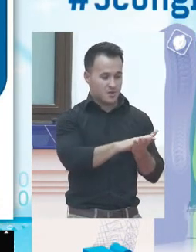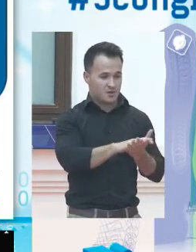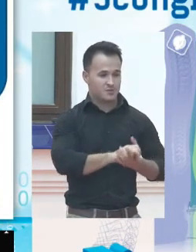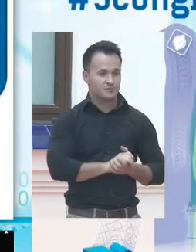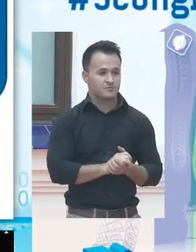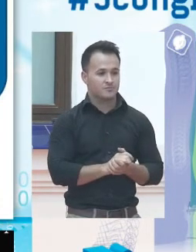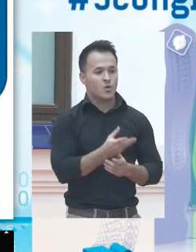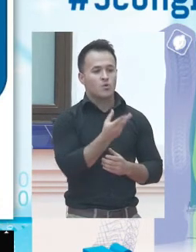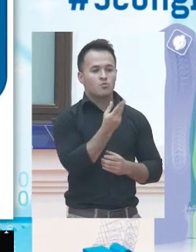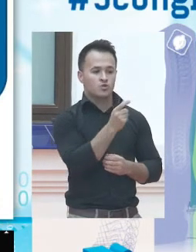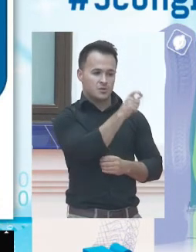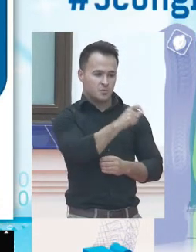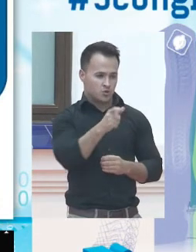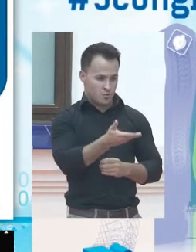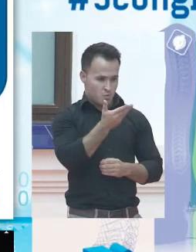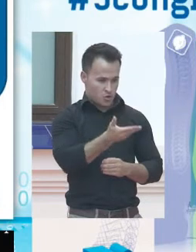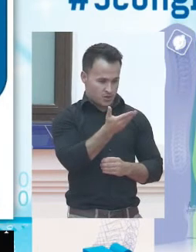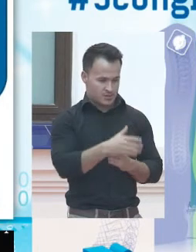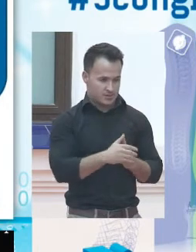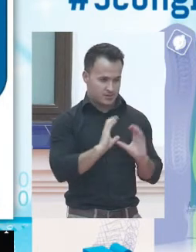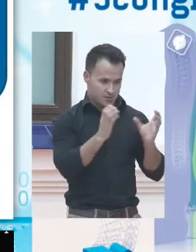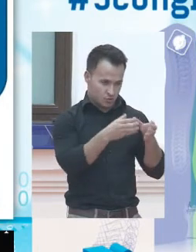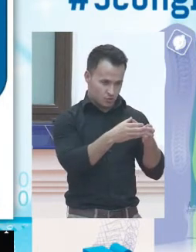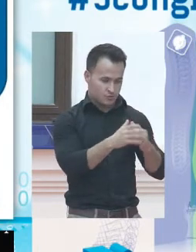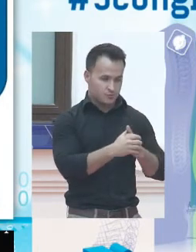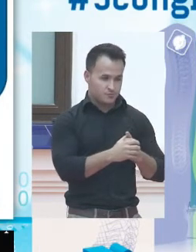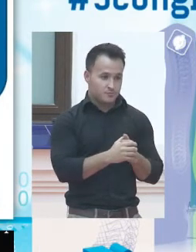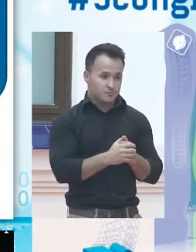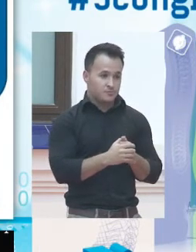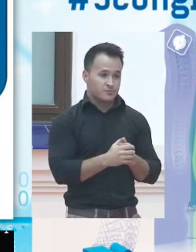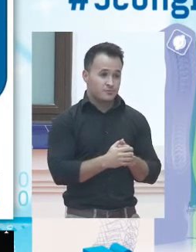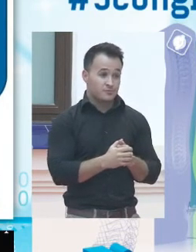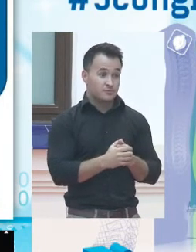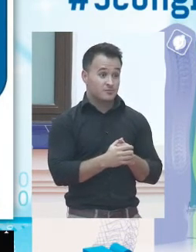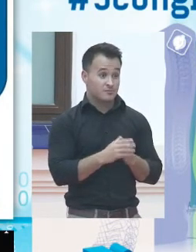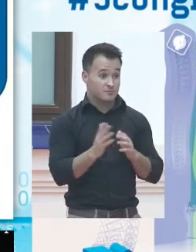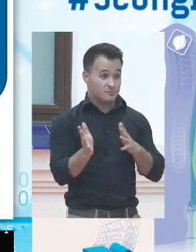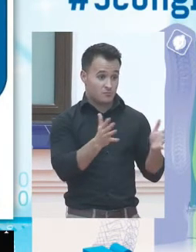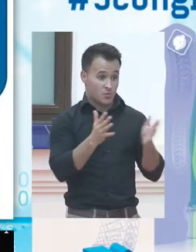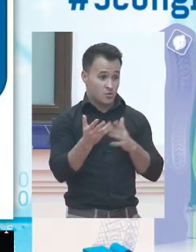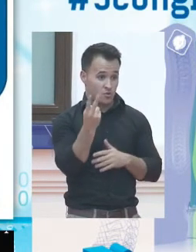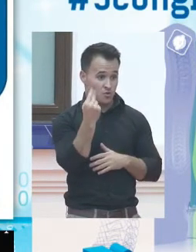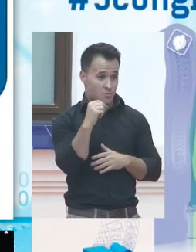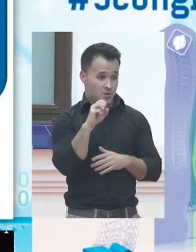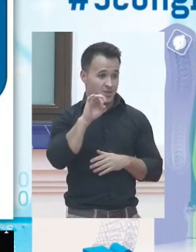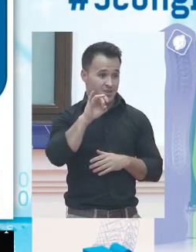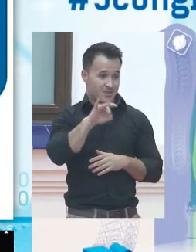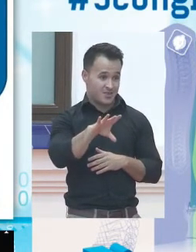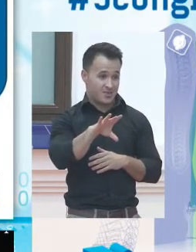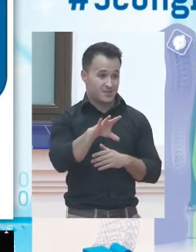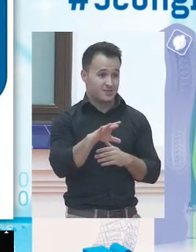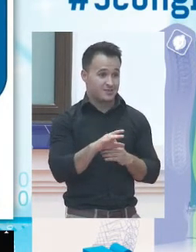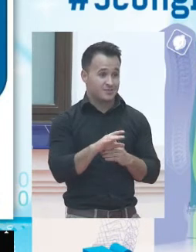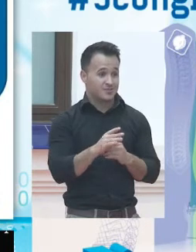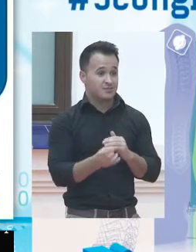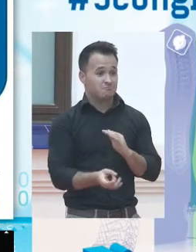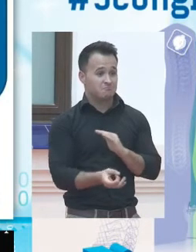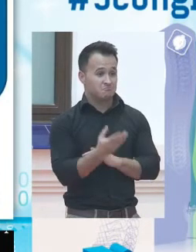información. De las muchas cosas que han hecho, en marzo de 2014 han creado un papel llamado Trusted Cloud